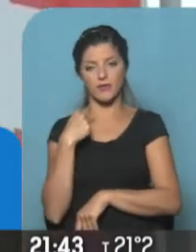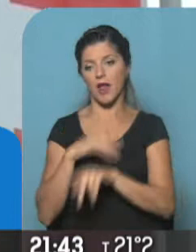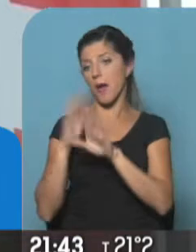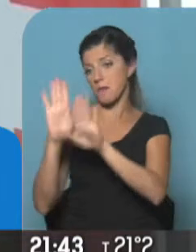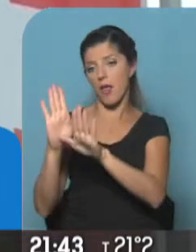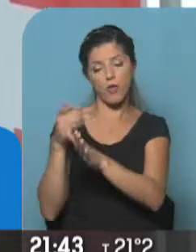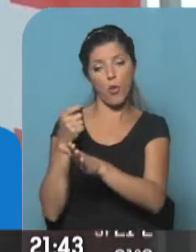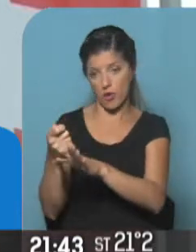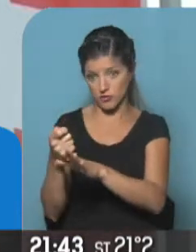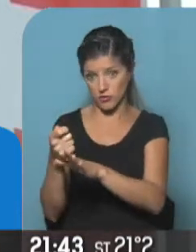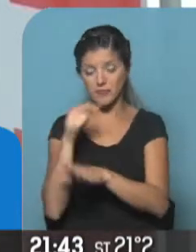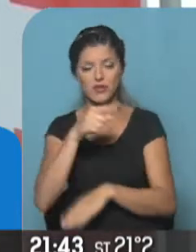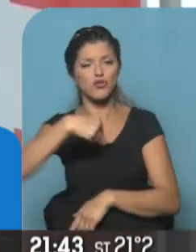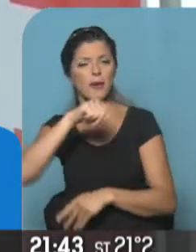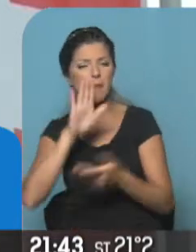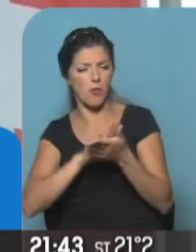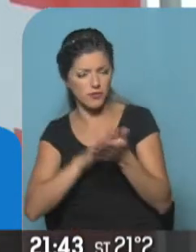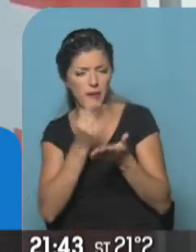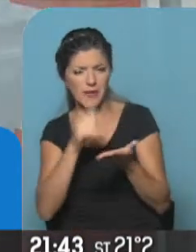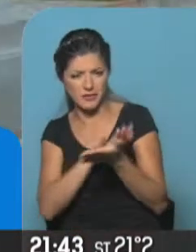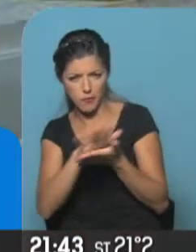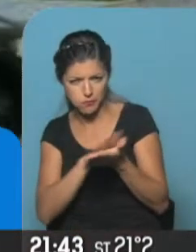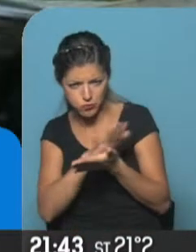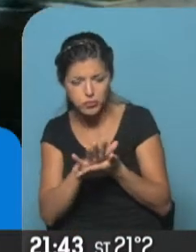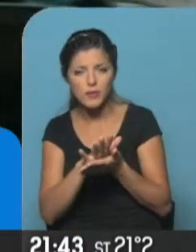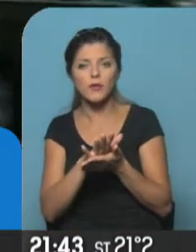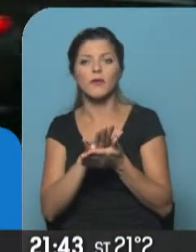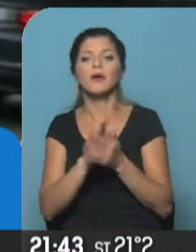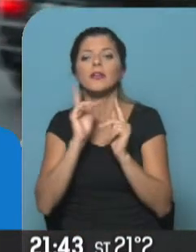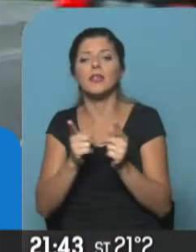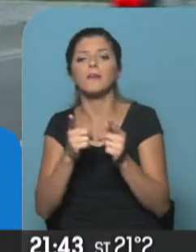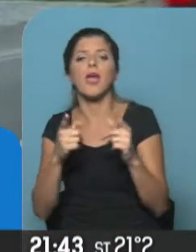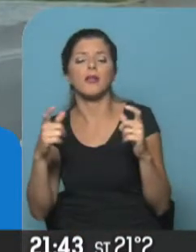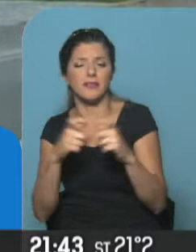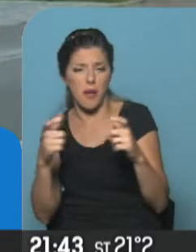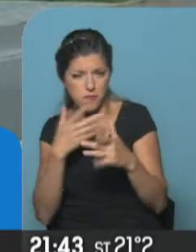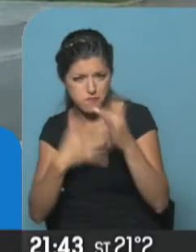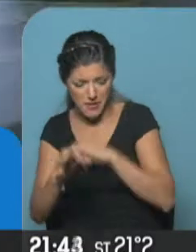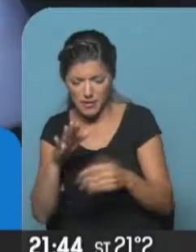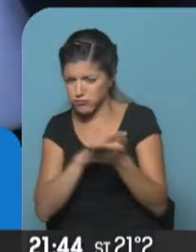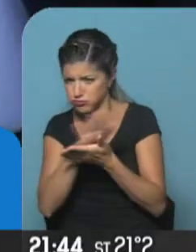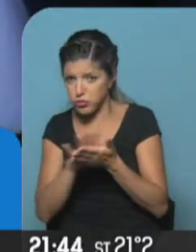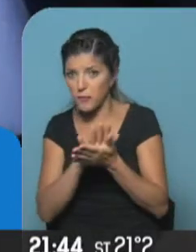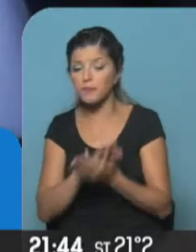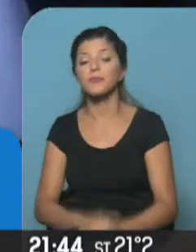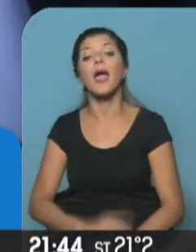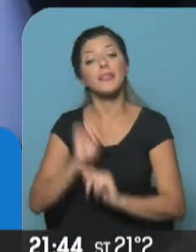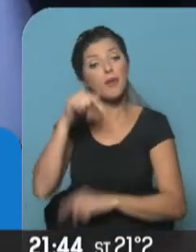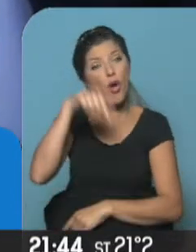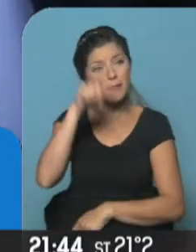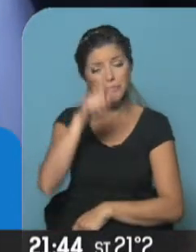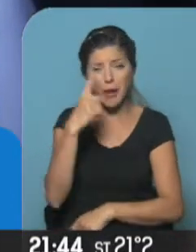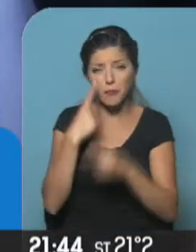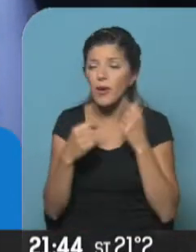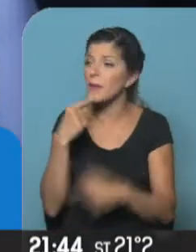crimen organizado, lavado de dinero y fraude electrónico. Pero además, Bursaco hoy volvió a llorar. Cuando le preguntaron